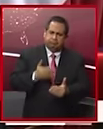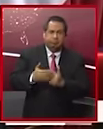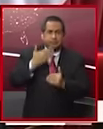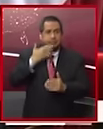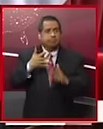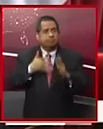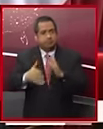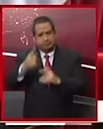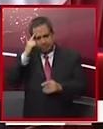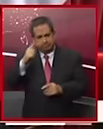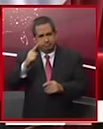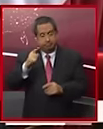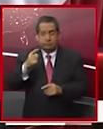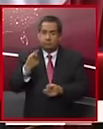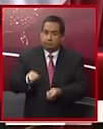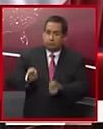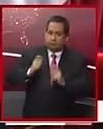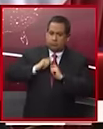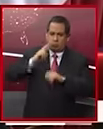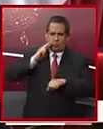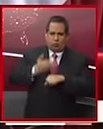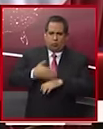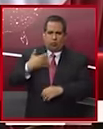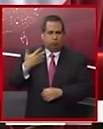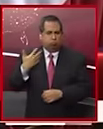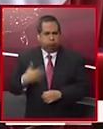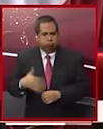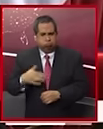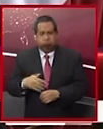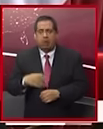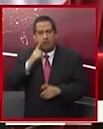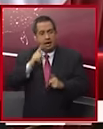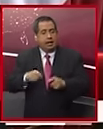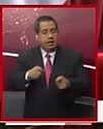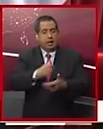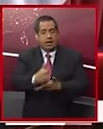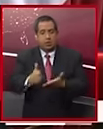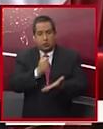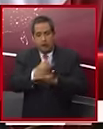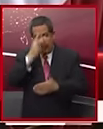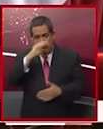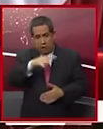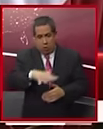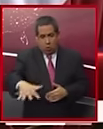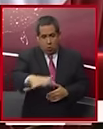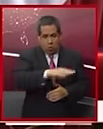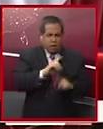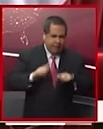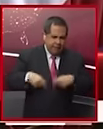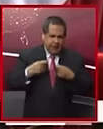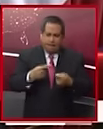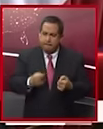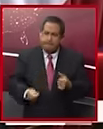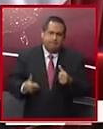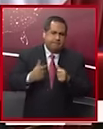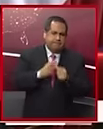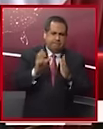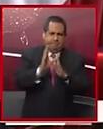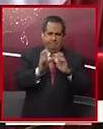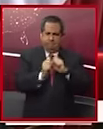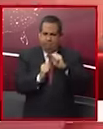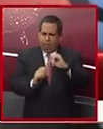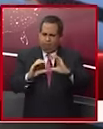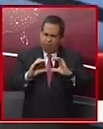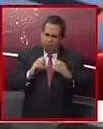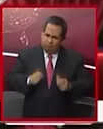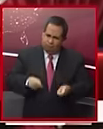puerto la alta encomienda ciudadana y proveer a esta Ciudad de México del primer texto de su pacto